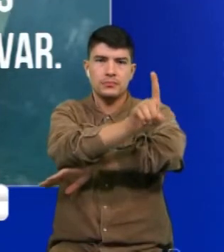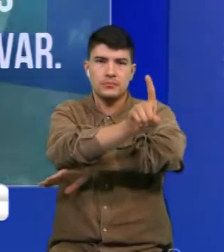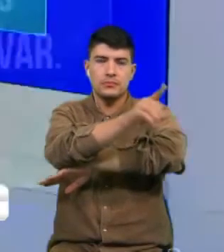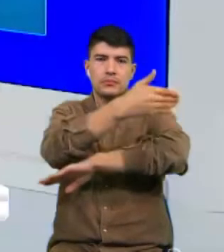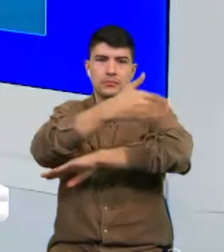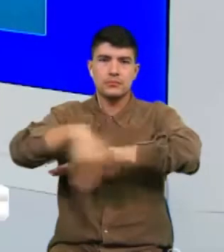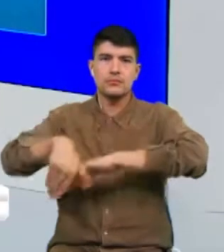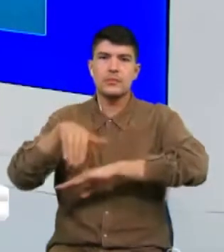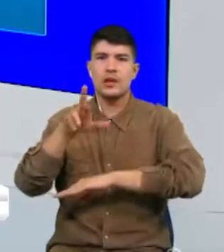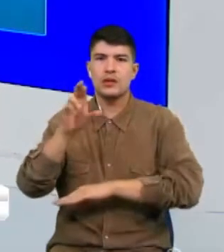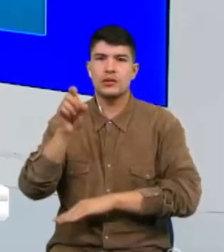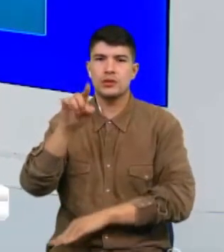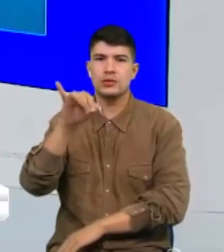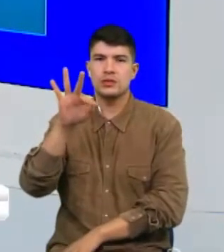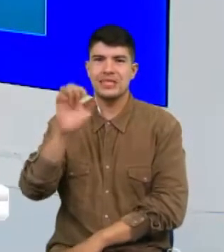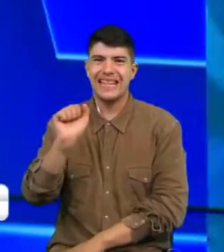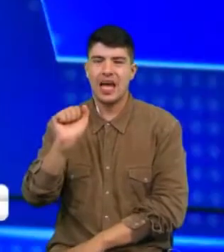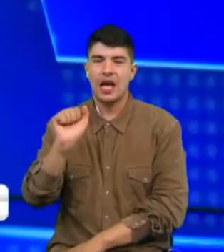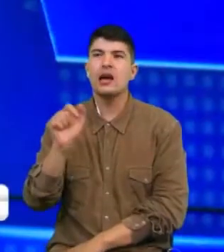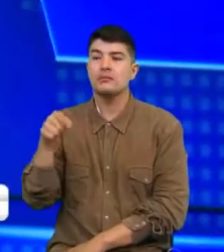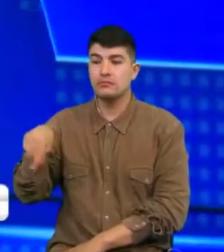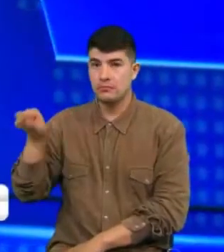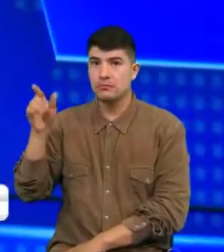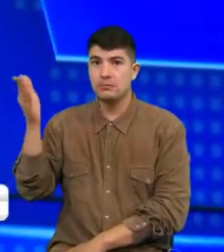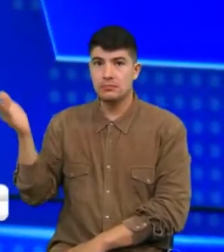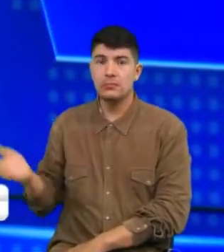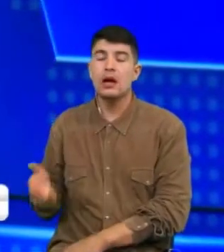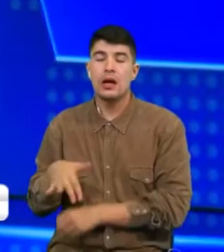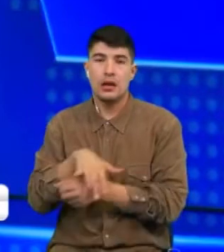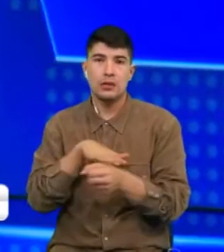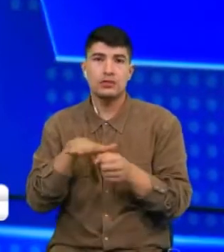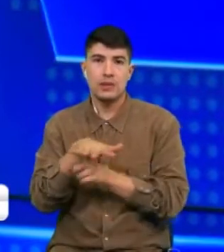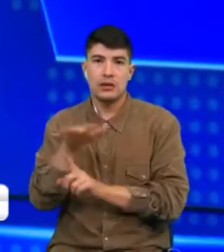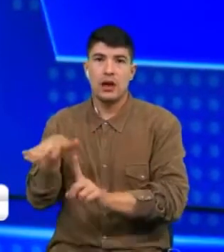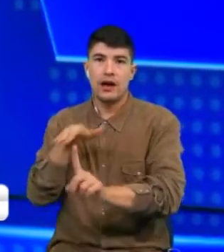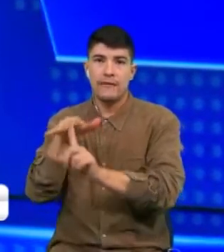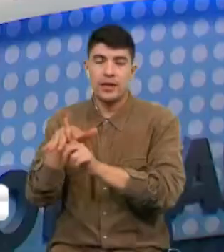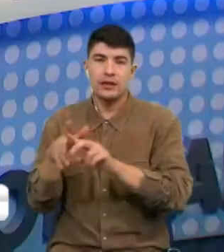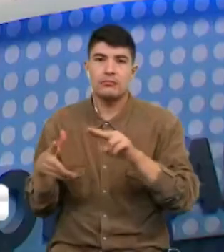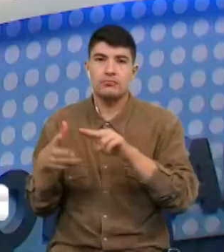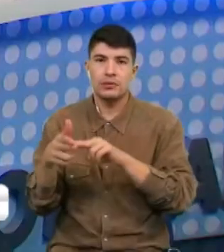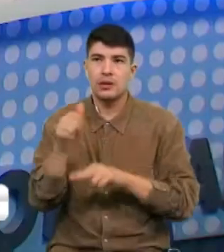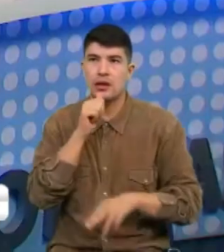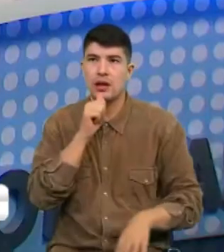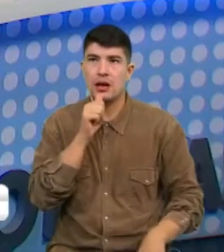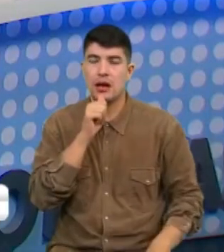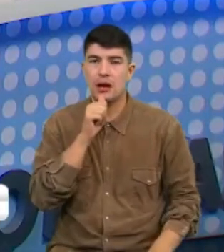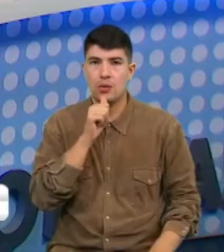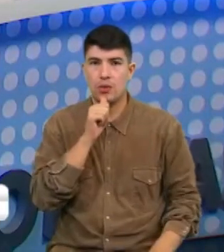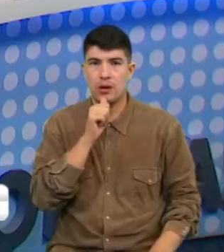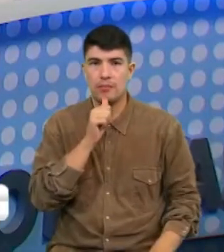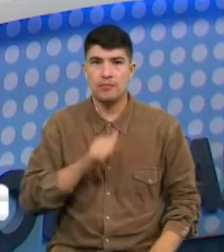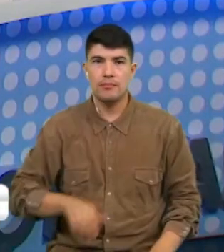La Rosita. Estos pues serán los sectores y los barrios que estarán afectados por cuenta del